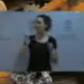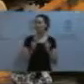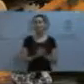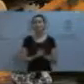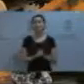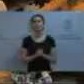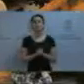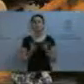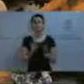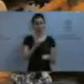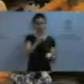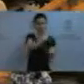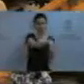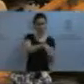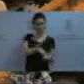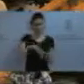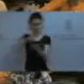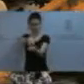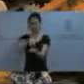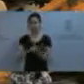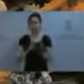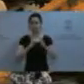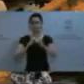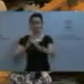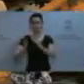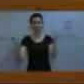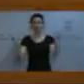instalar las empresas porque no está la subestación que venía en el proyecto.